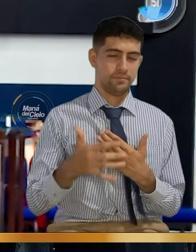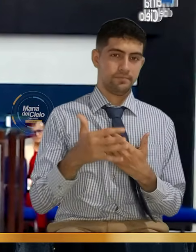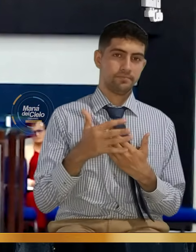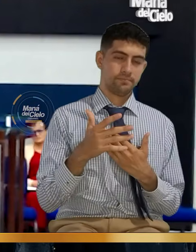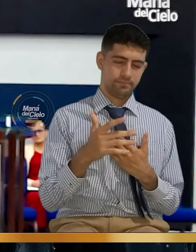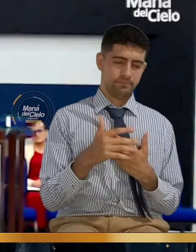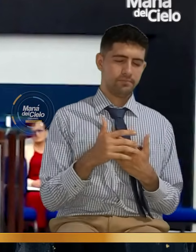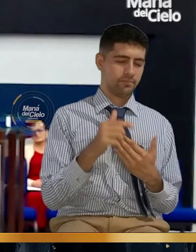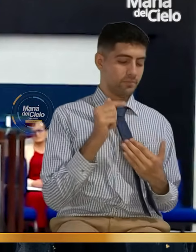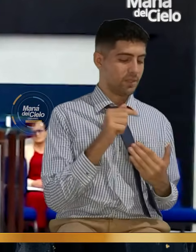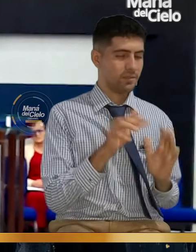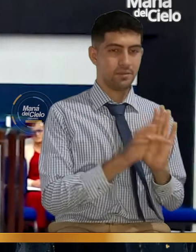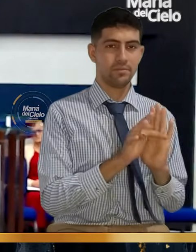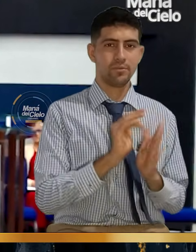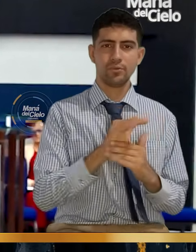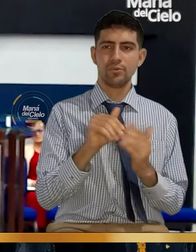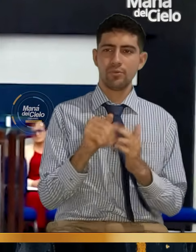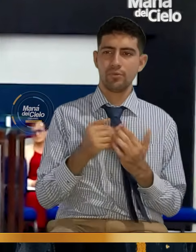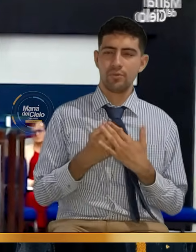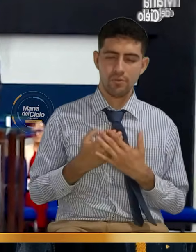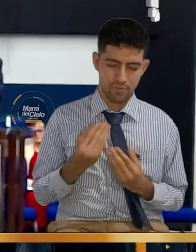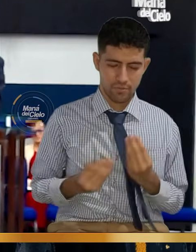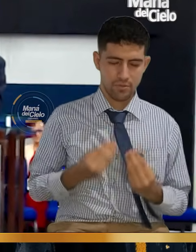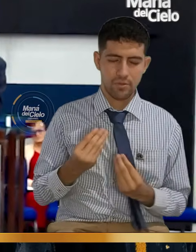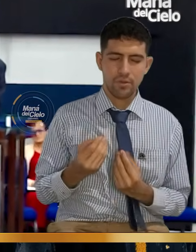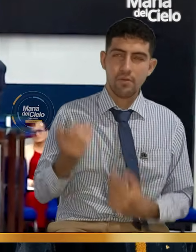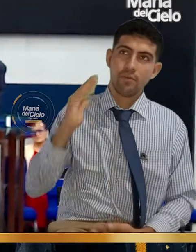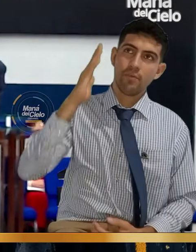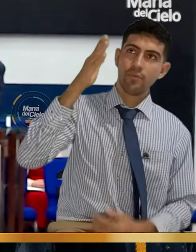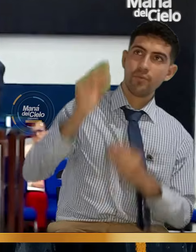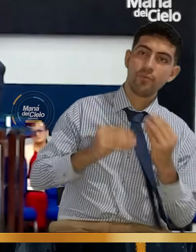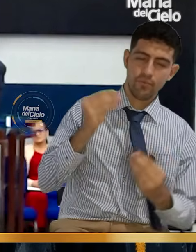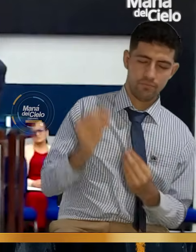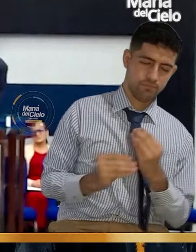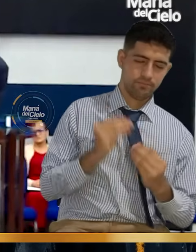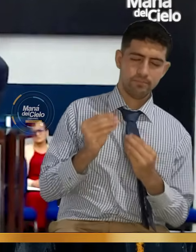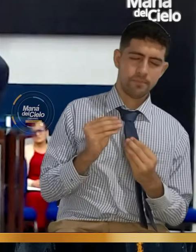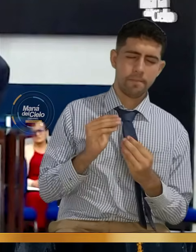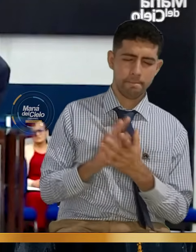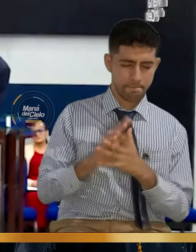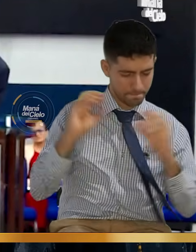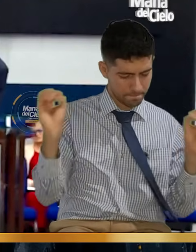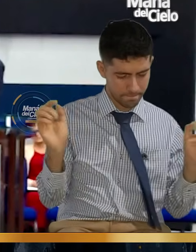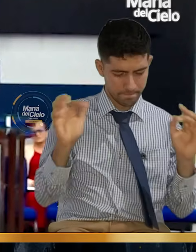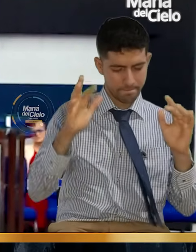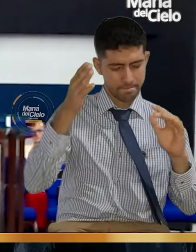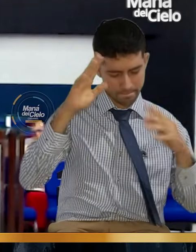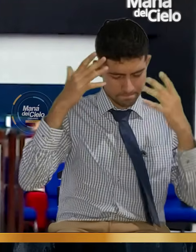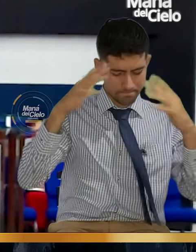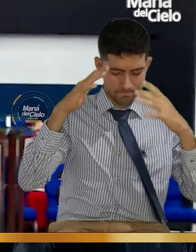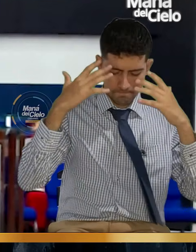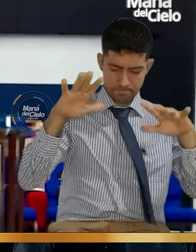tenía un plan con él. En la historia de José te das cuenta que no hay mal que por bien no venga. Alguien que diga